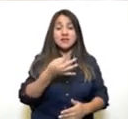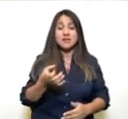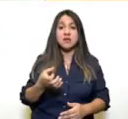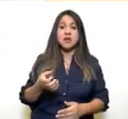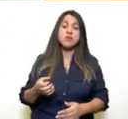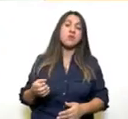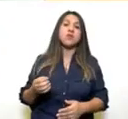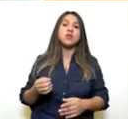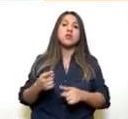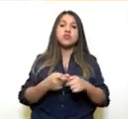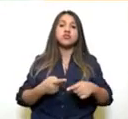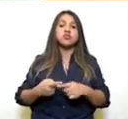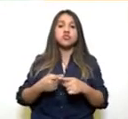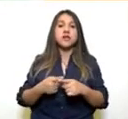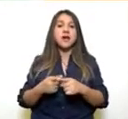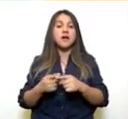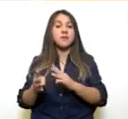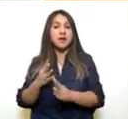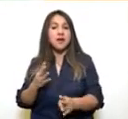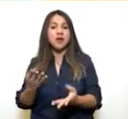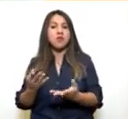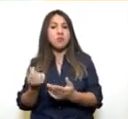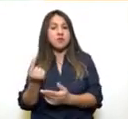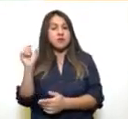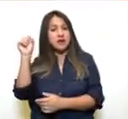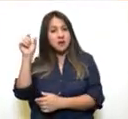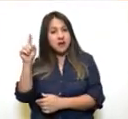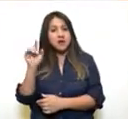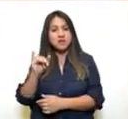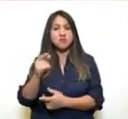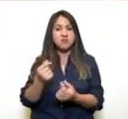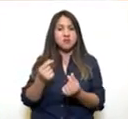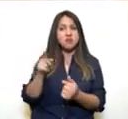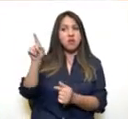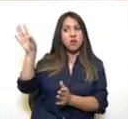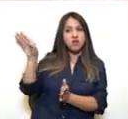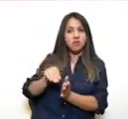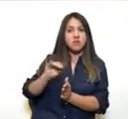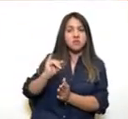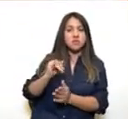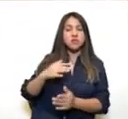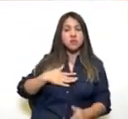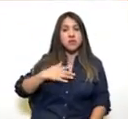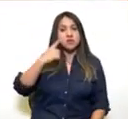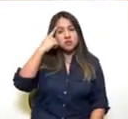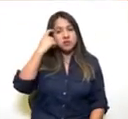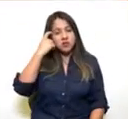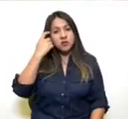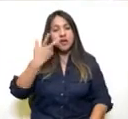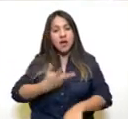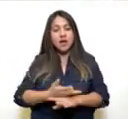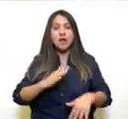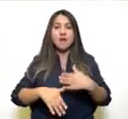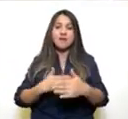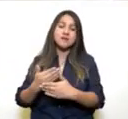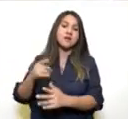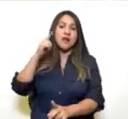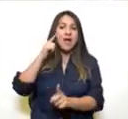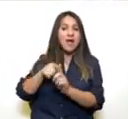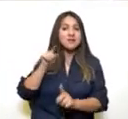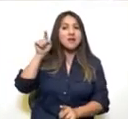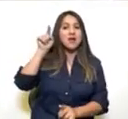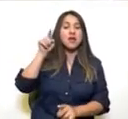economía social de mercado tipo alemania países nórdicos y si yo yo yo creo que hay que avanzar hacia eso